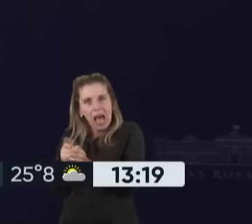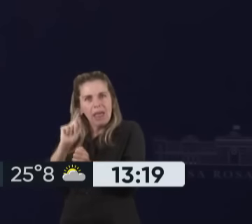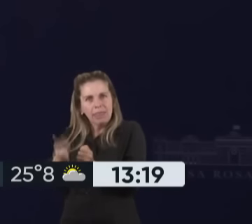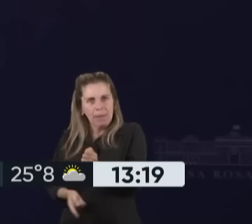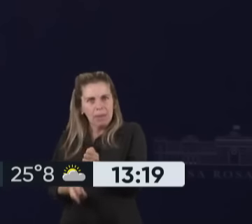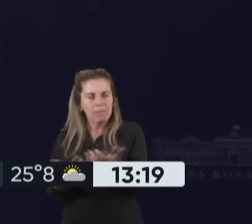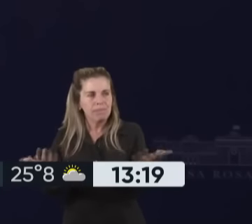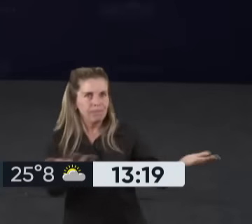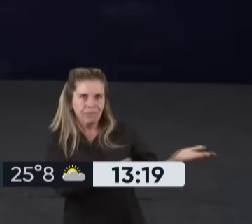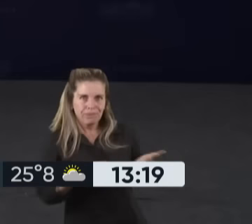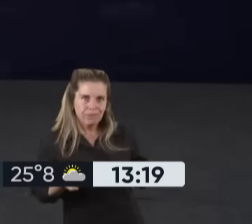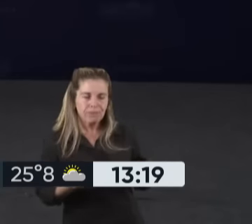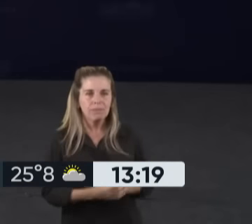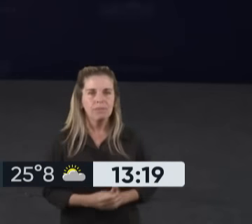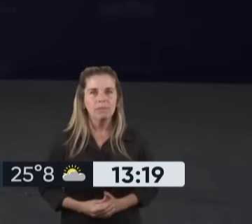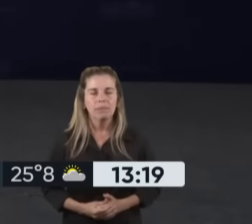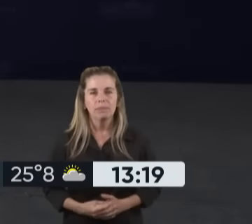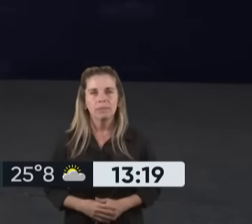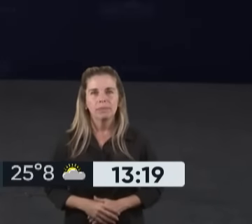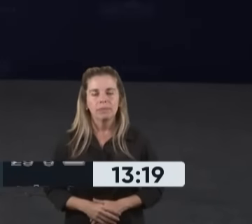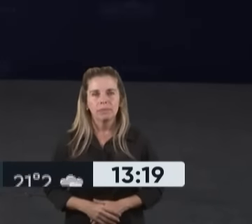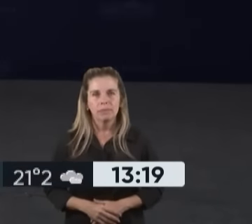específicamente. Doctora, todo suyo.